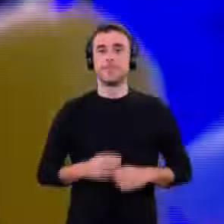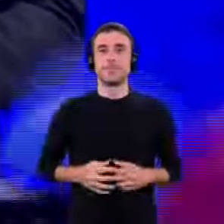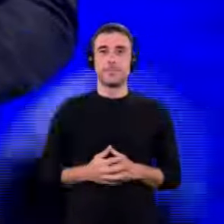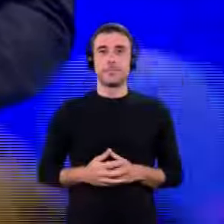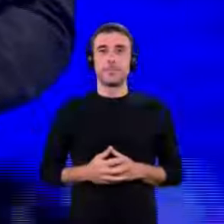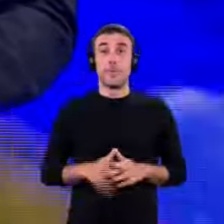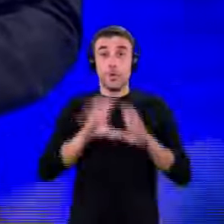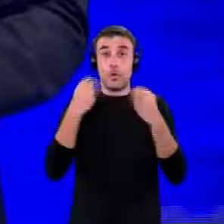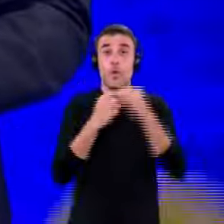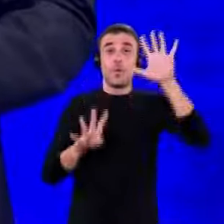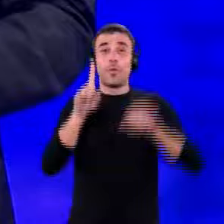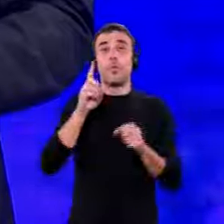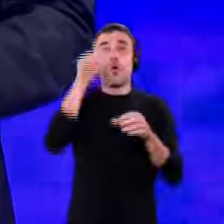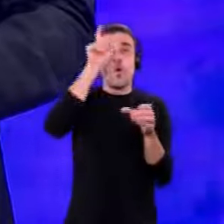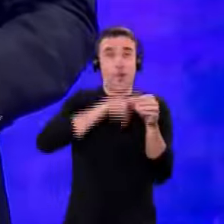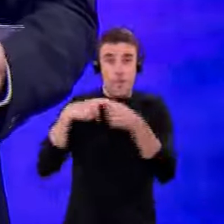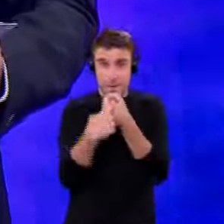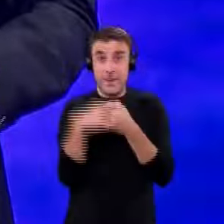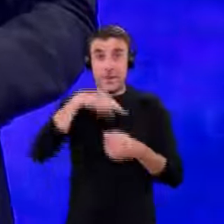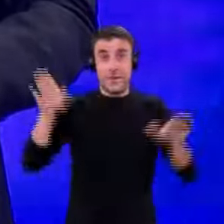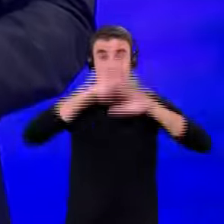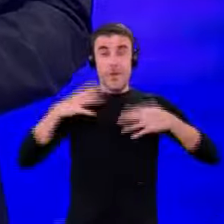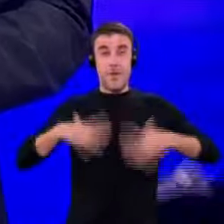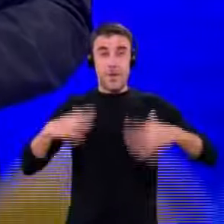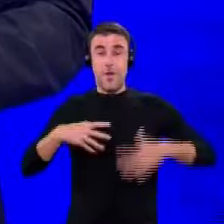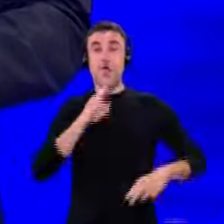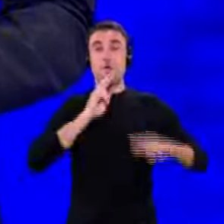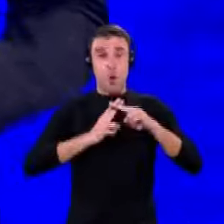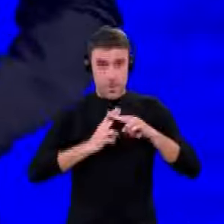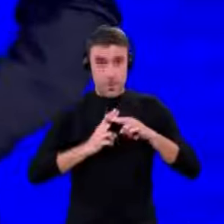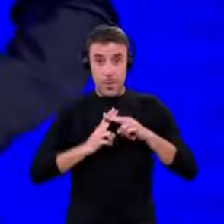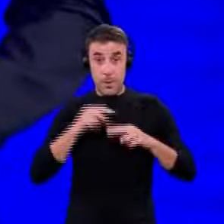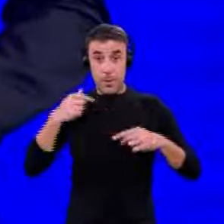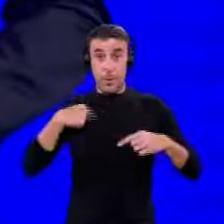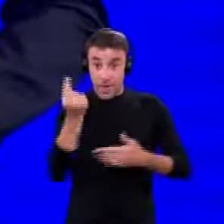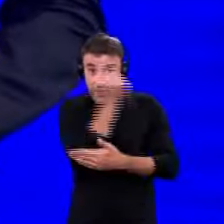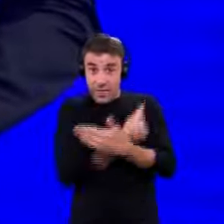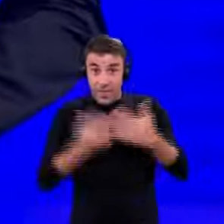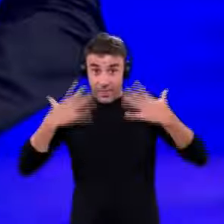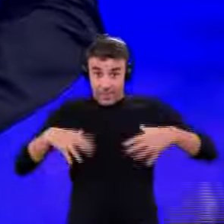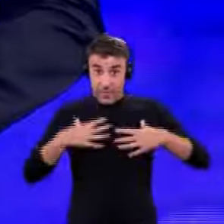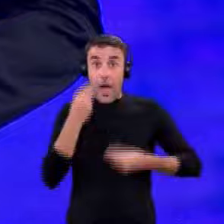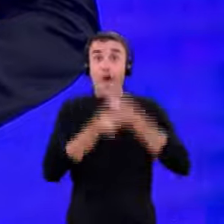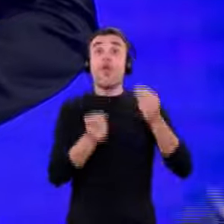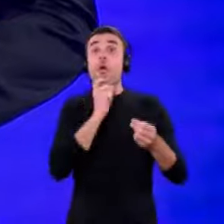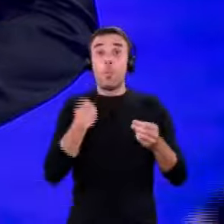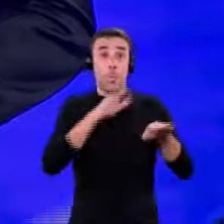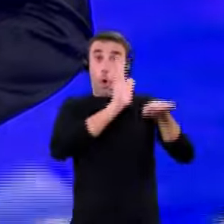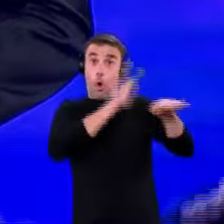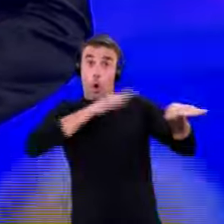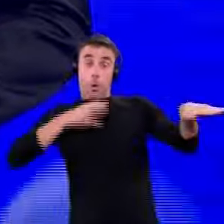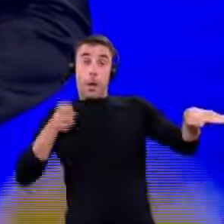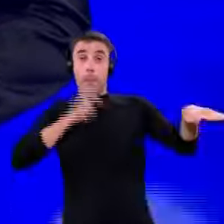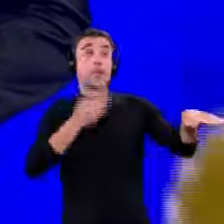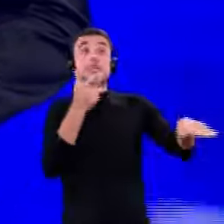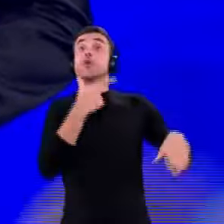Son 91 componentes que esta noche lucirán la fantasía. Hice este disfraz desde una cola de tanta y al